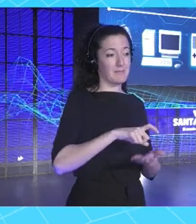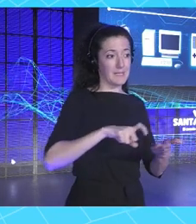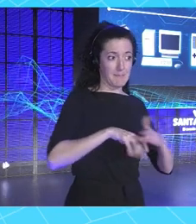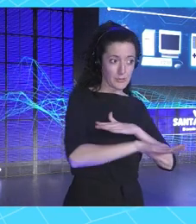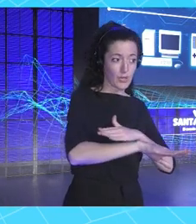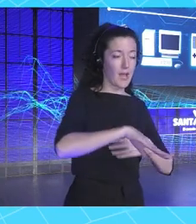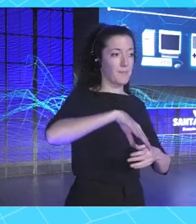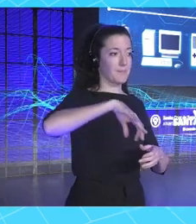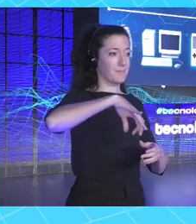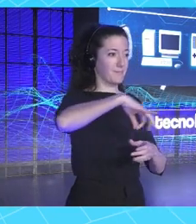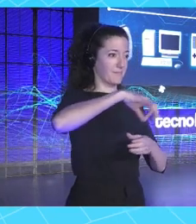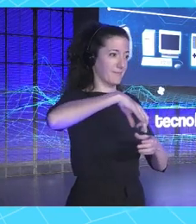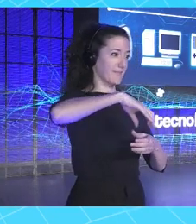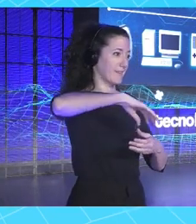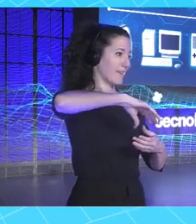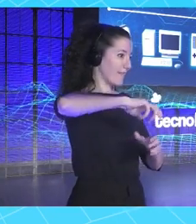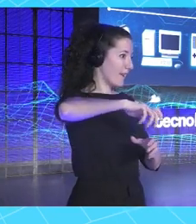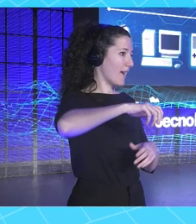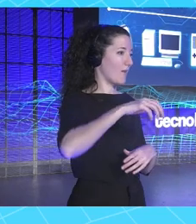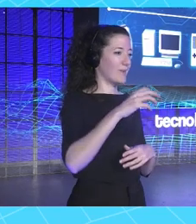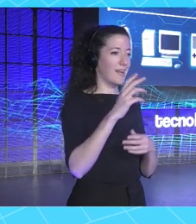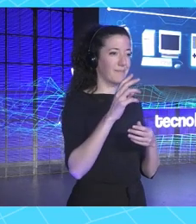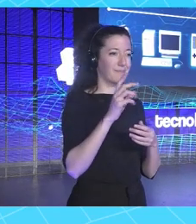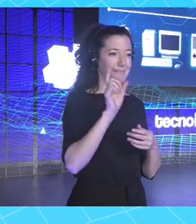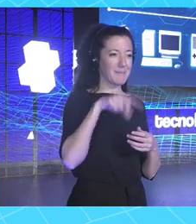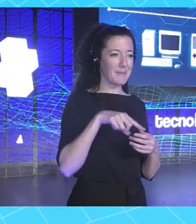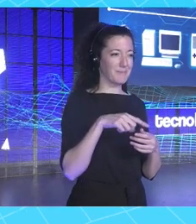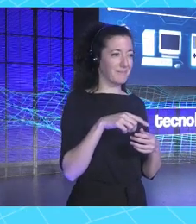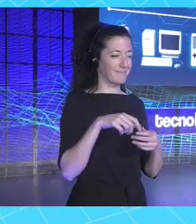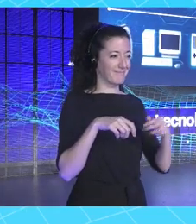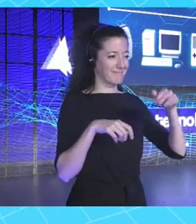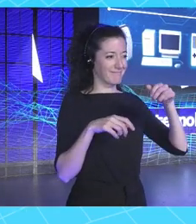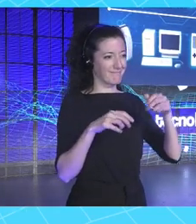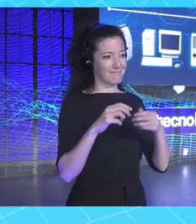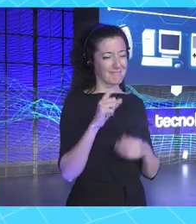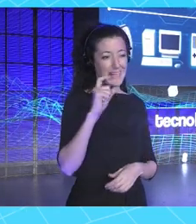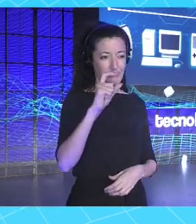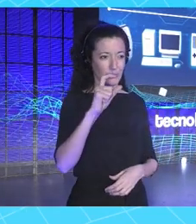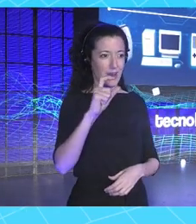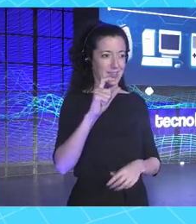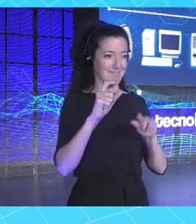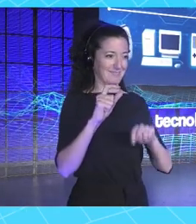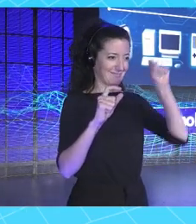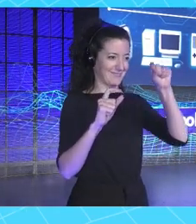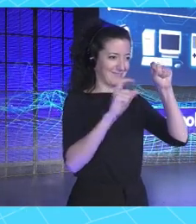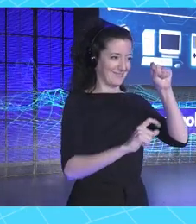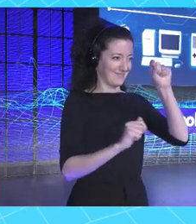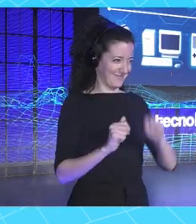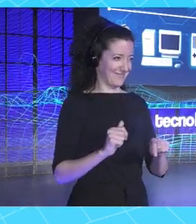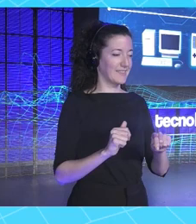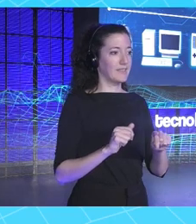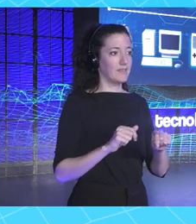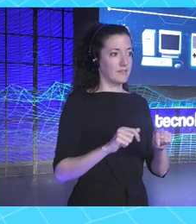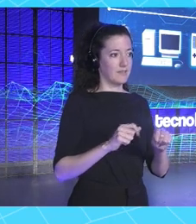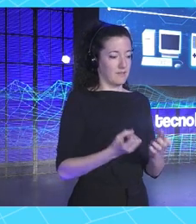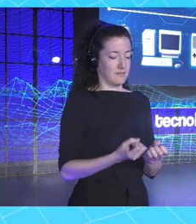rápido más limpio unas cápsulas bueno limpio cuando quitas esa cestita de la cafetera de cápsulas es espectacular lo que mancha mi casa y el agua siempre